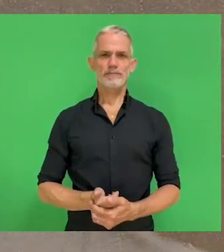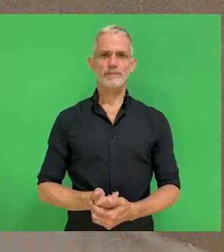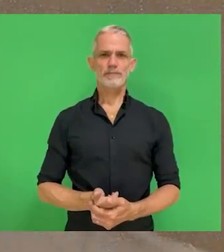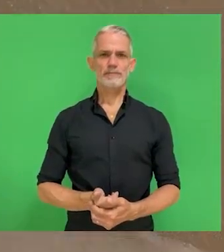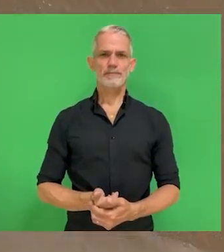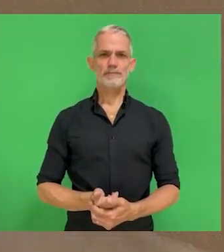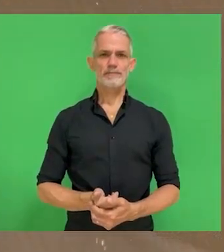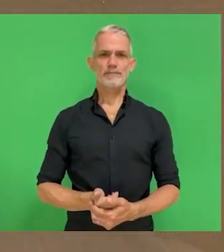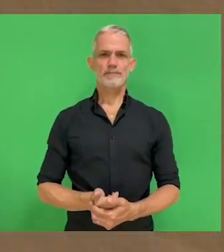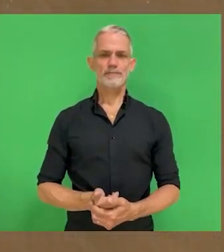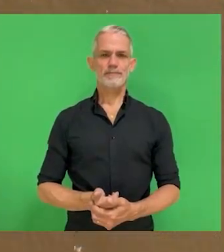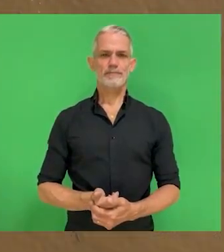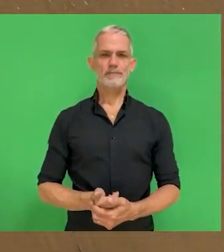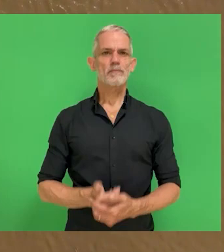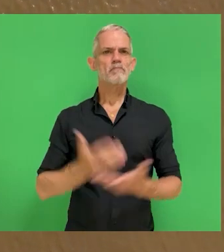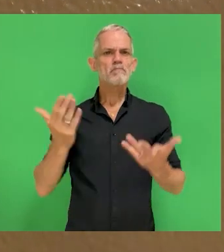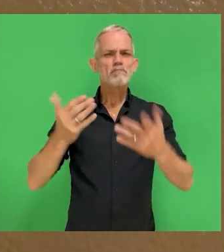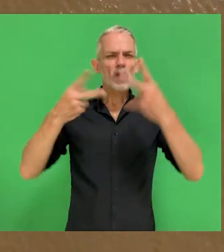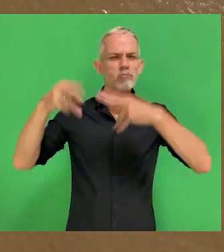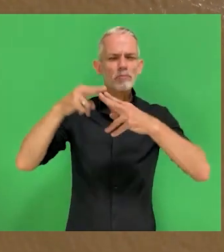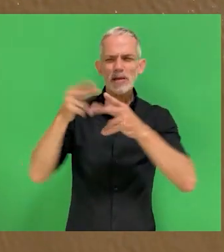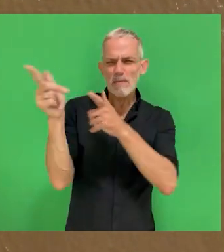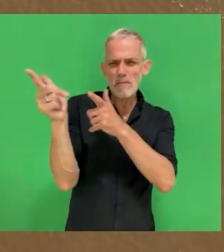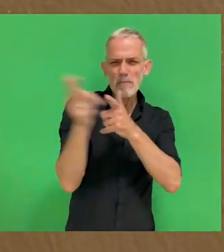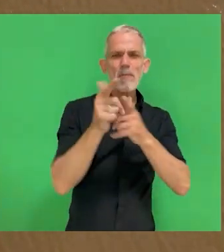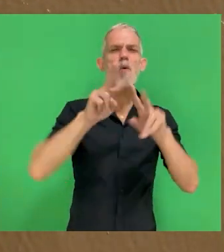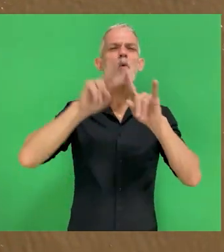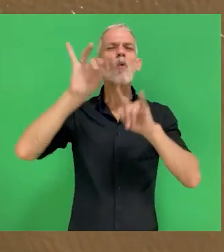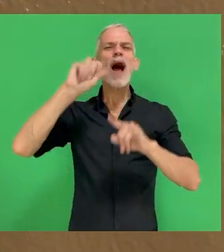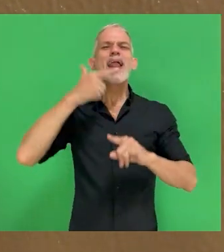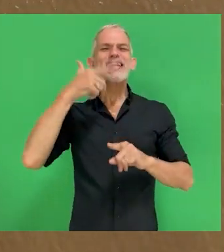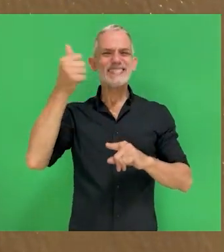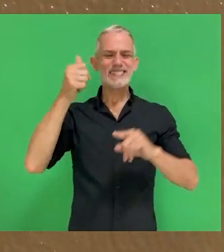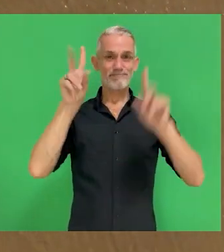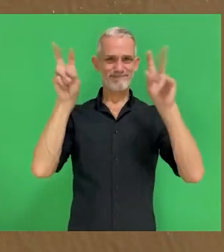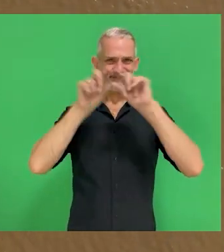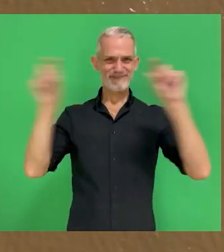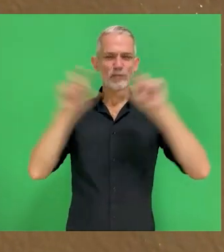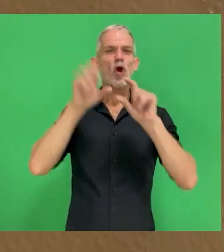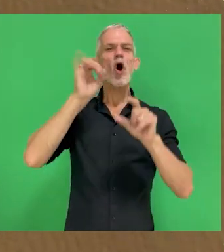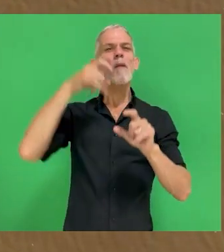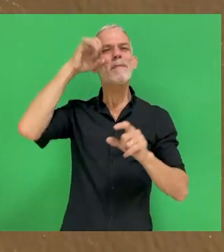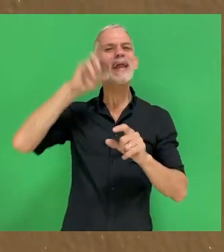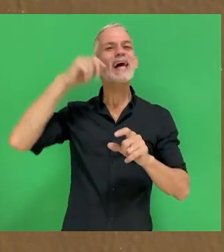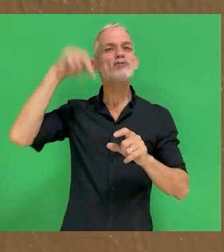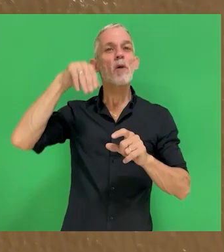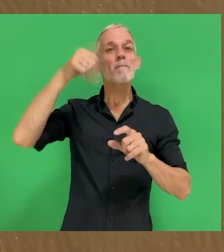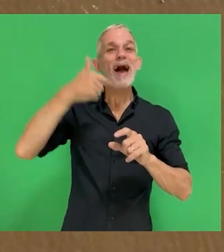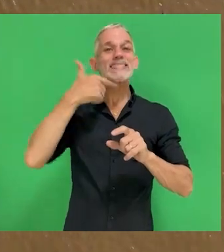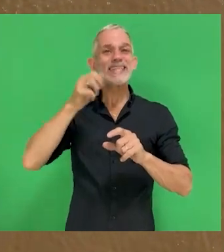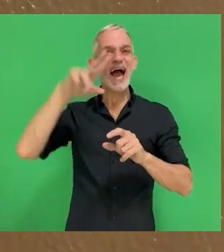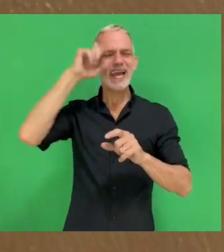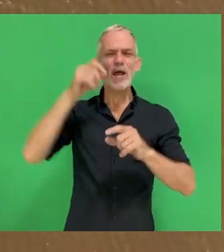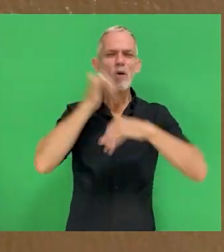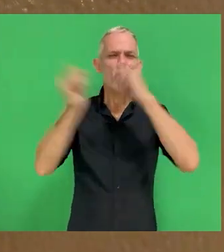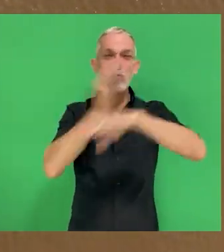agua barrosa. Operación Masacre, de Rodolfo Walsh, logró echar luz sobre los fusilamientos de José León Suárez